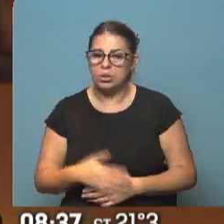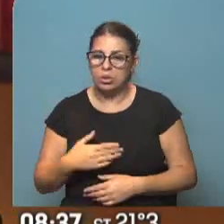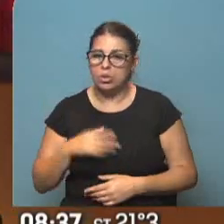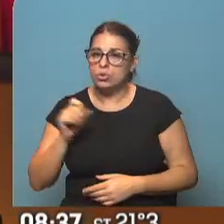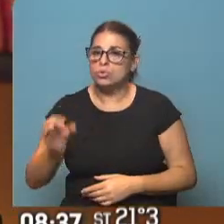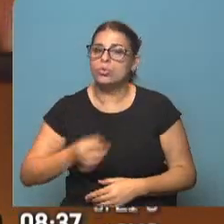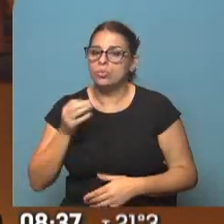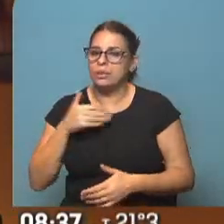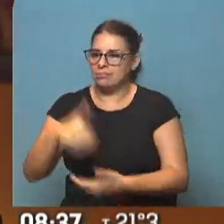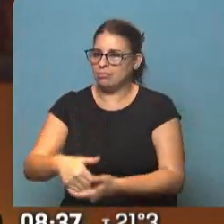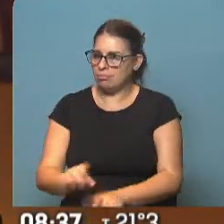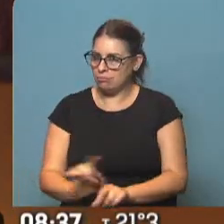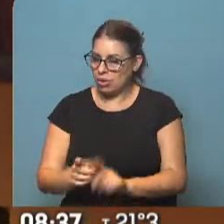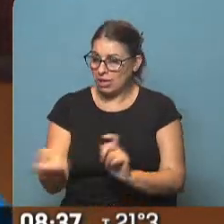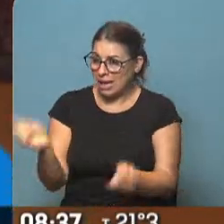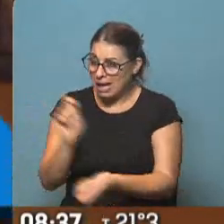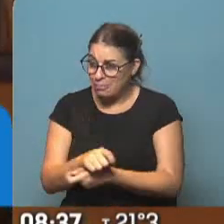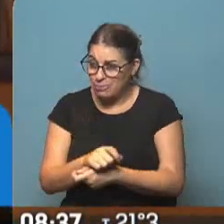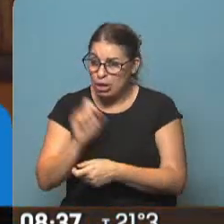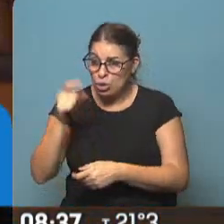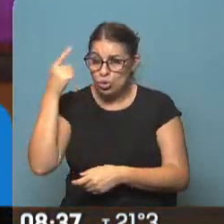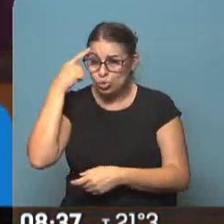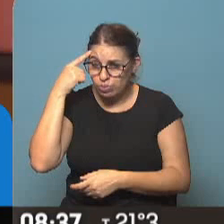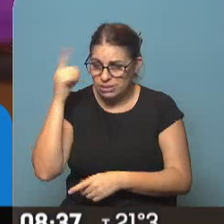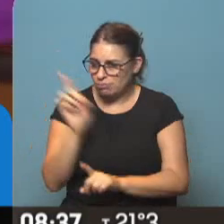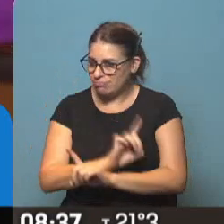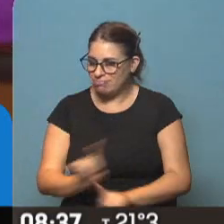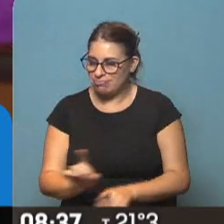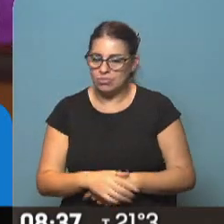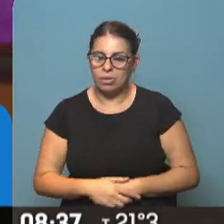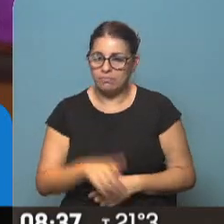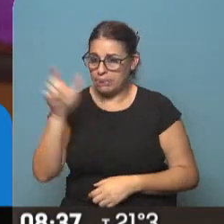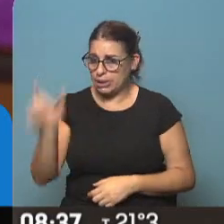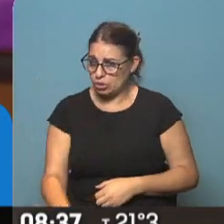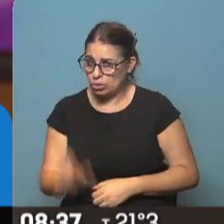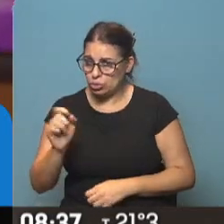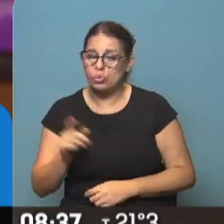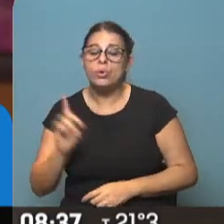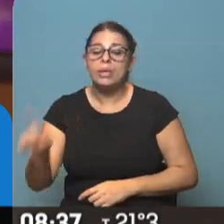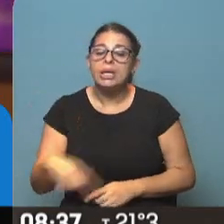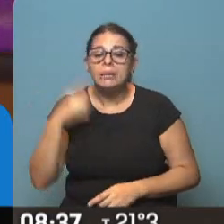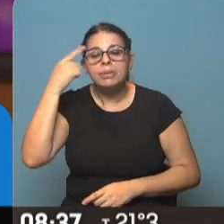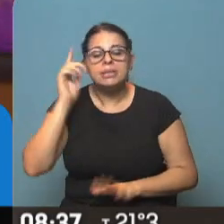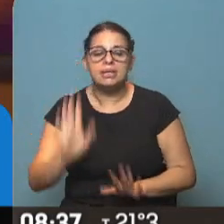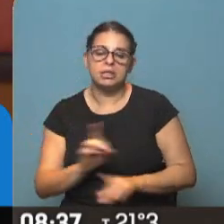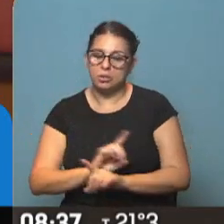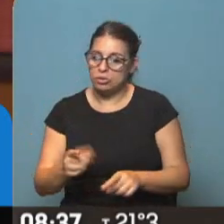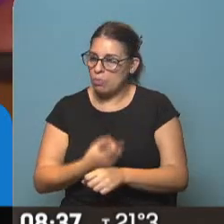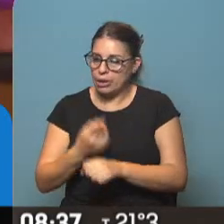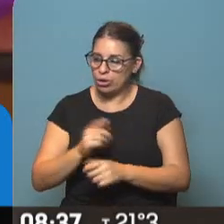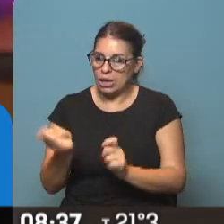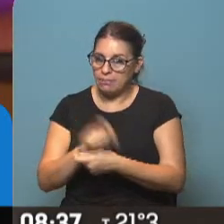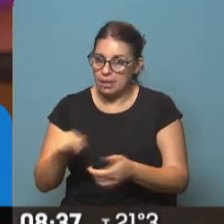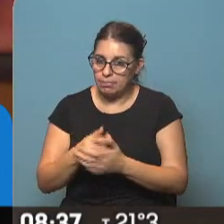su vida cómo voy a cambiarle su cabeza y su proceso personal que lo llevó a pensar eso pero que eso lo